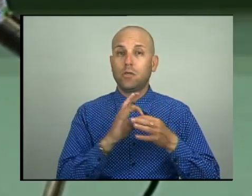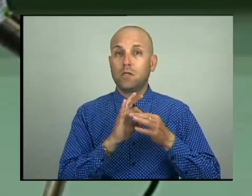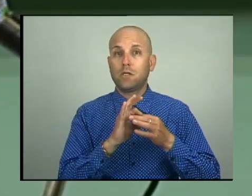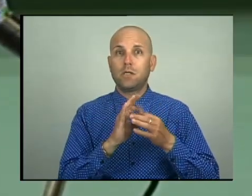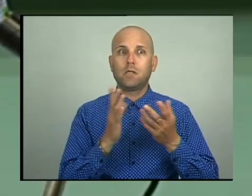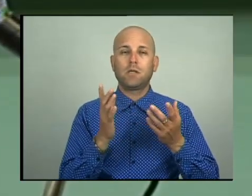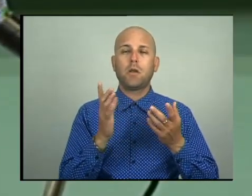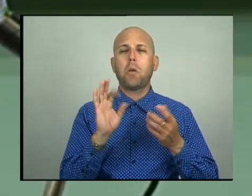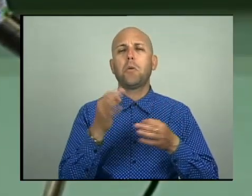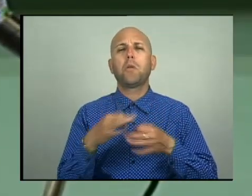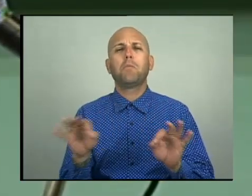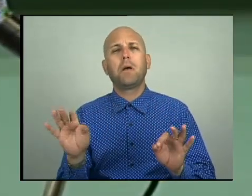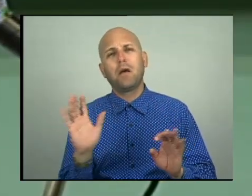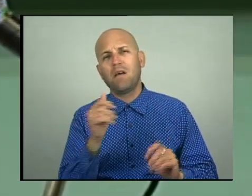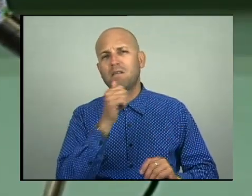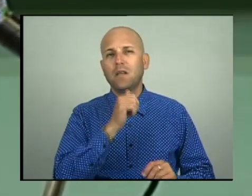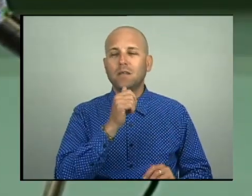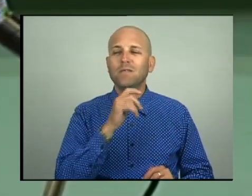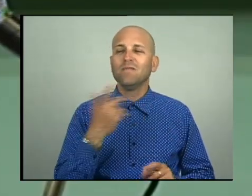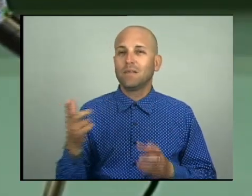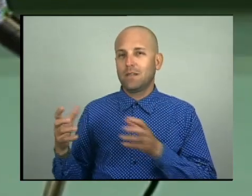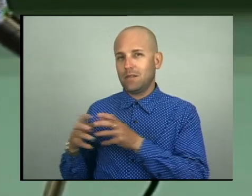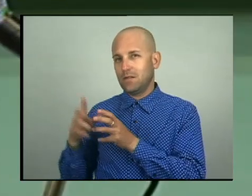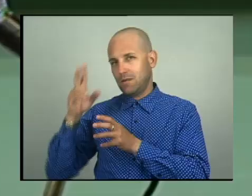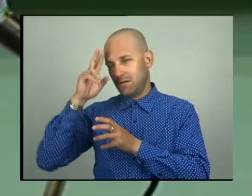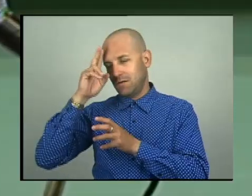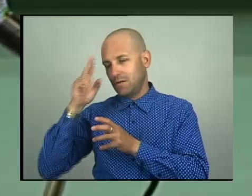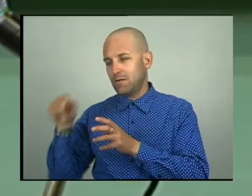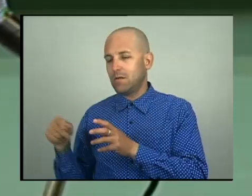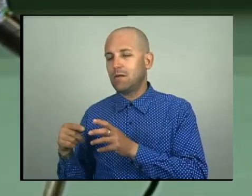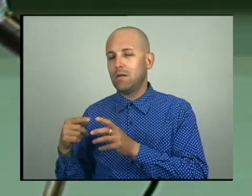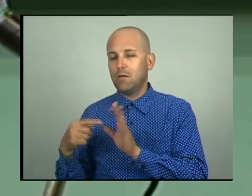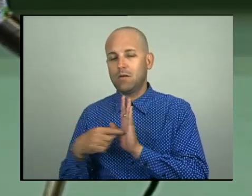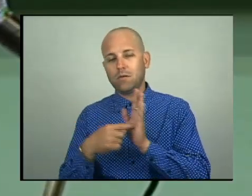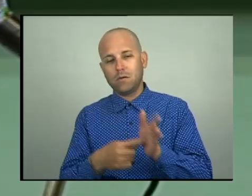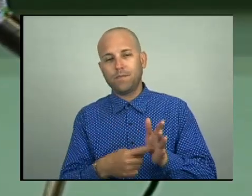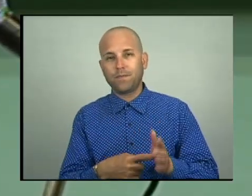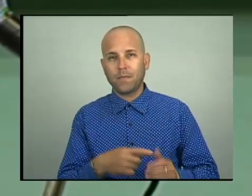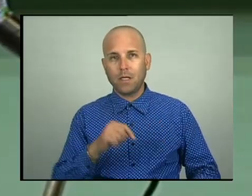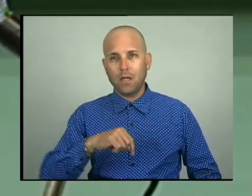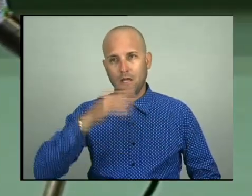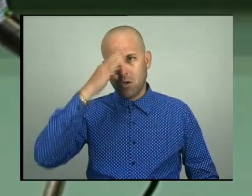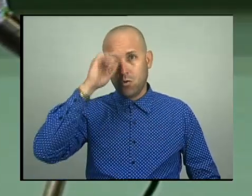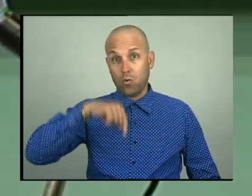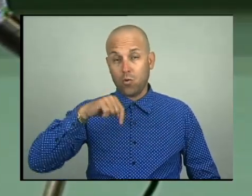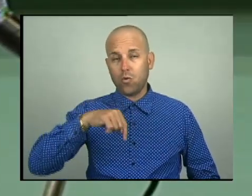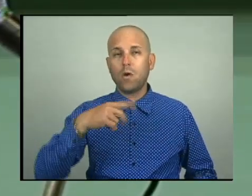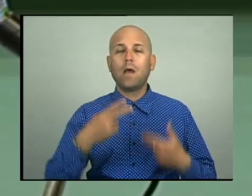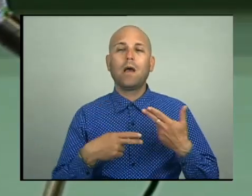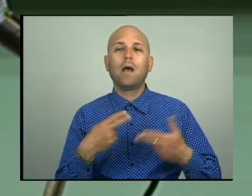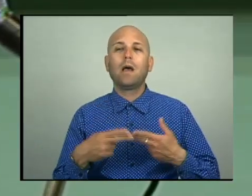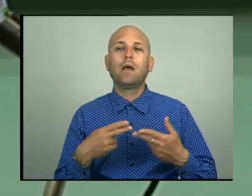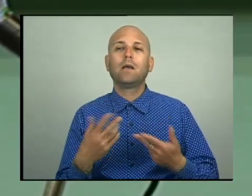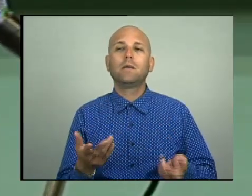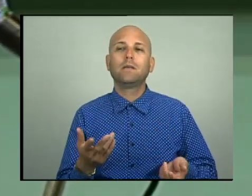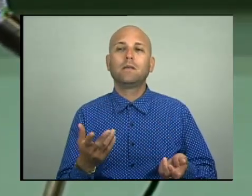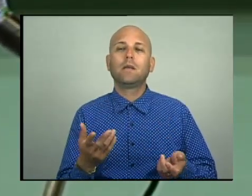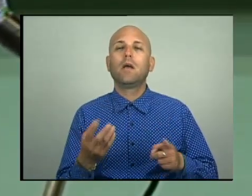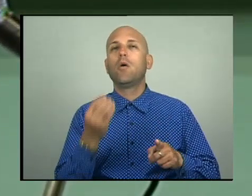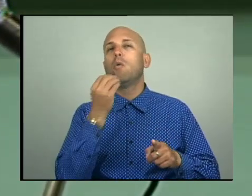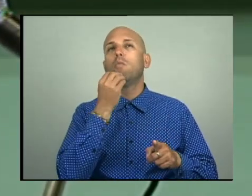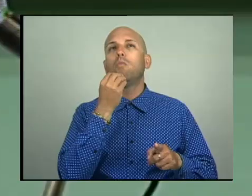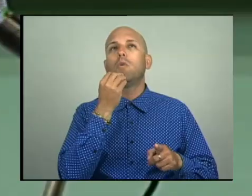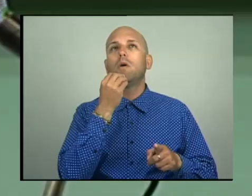no es tan severa. Y entonces se le da el consejo con los resultados de nuestro país. De manera general en Cuba, el Fallot tiene